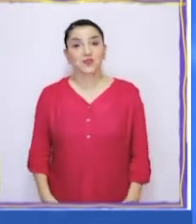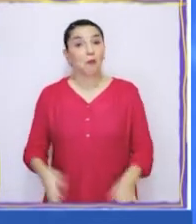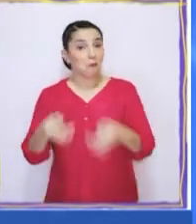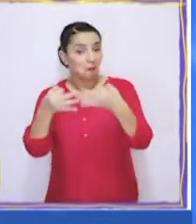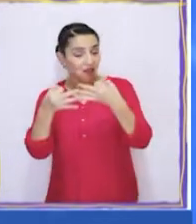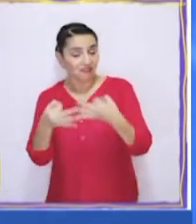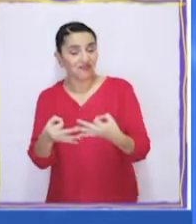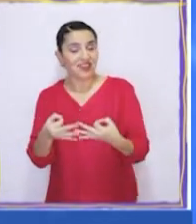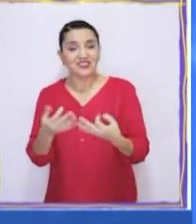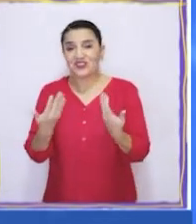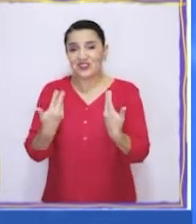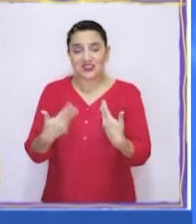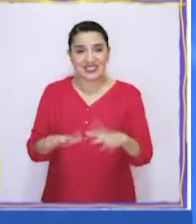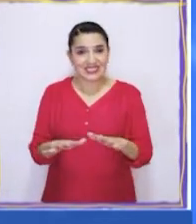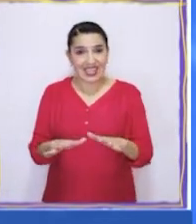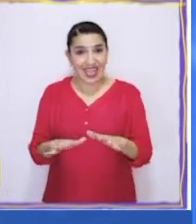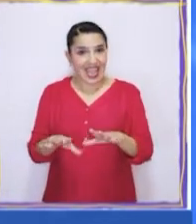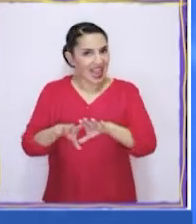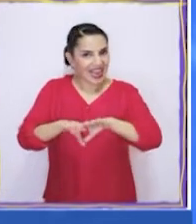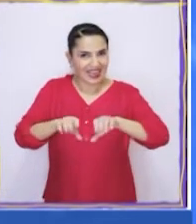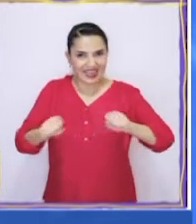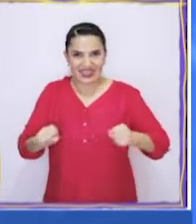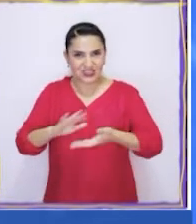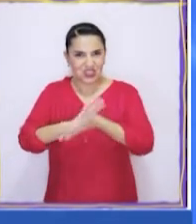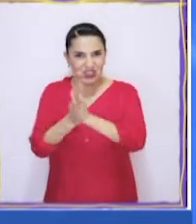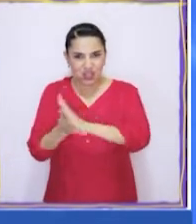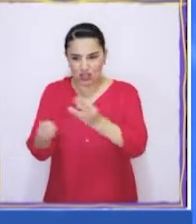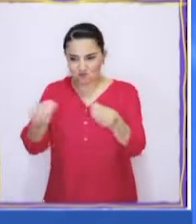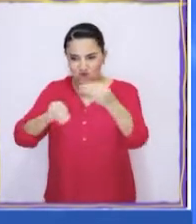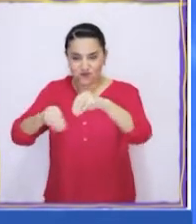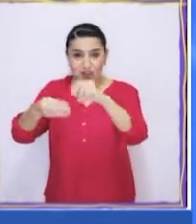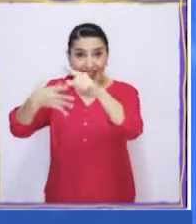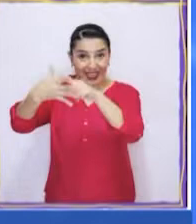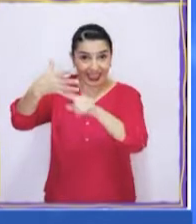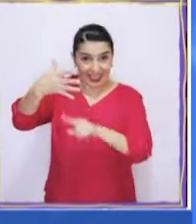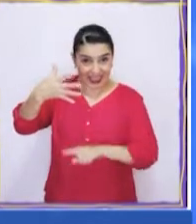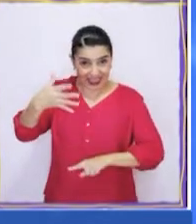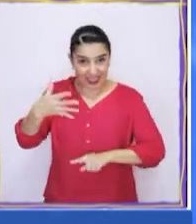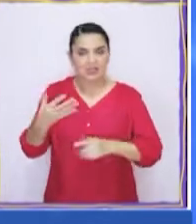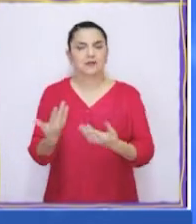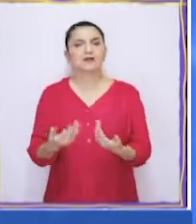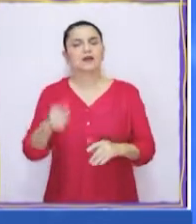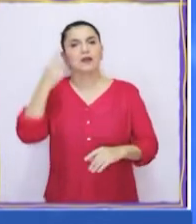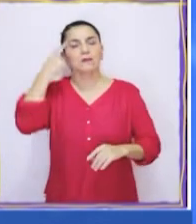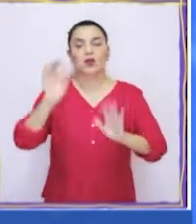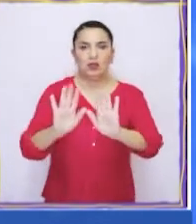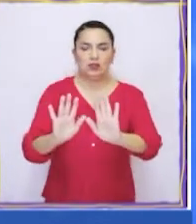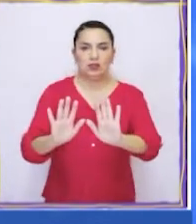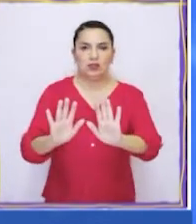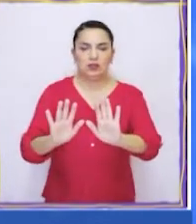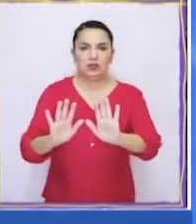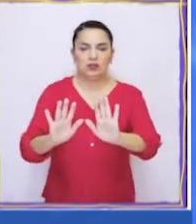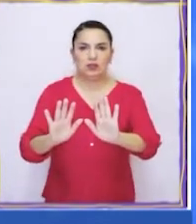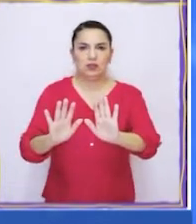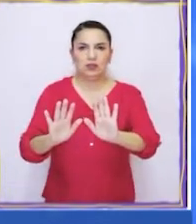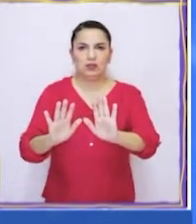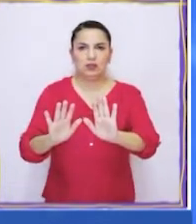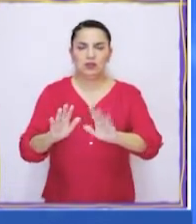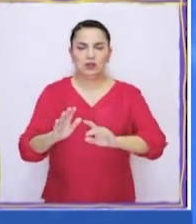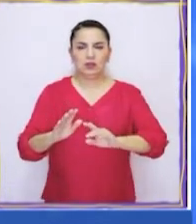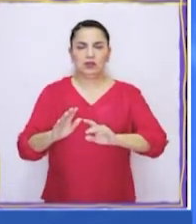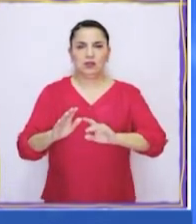perfecto ya tenemos listos todos nuestros ingredientes pero alto quiero